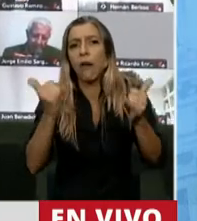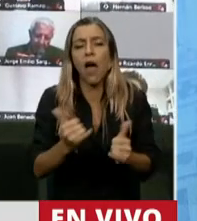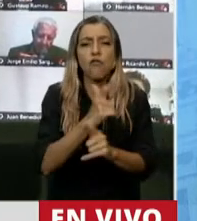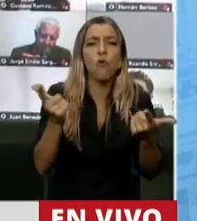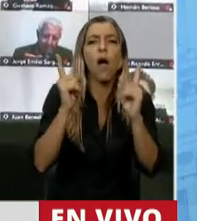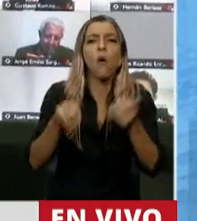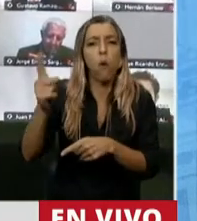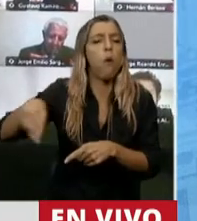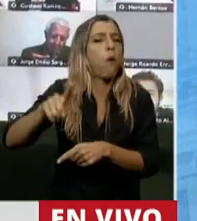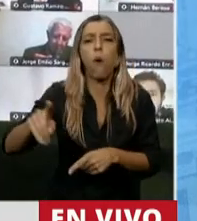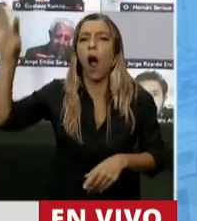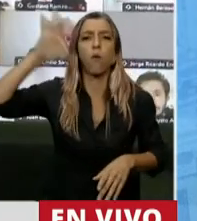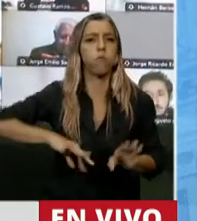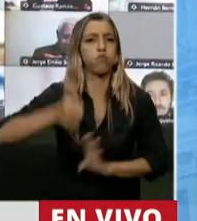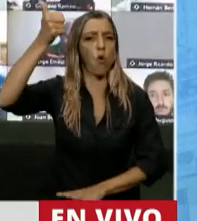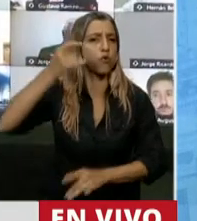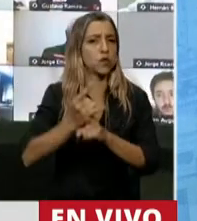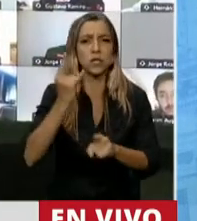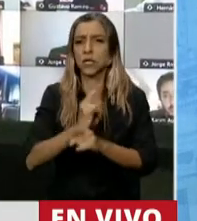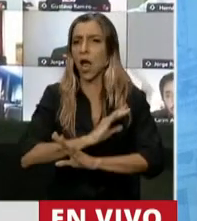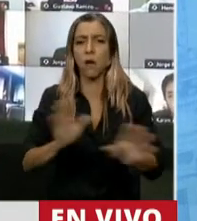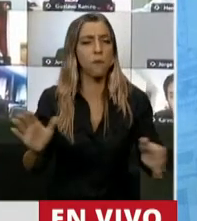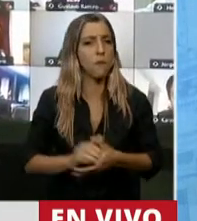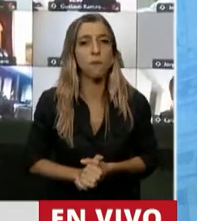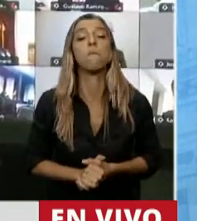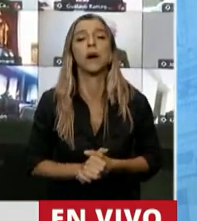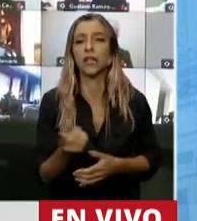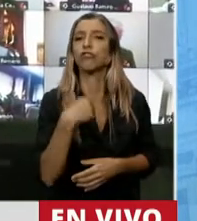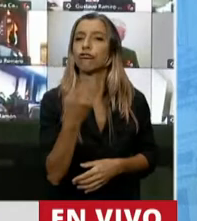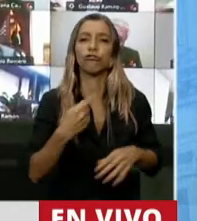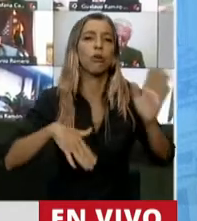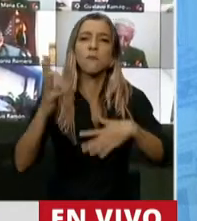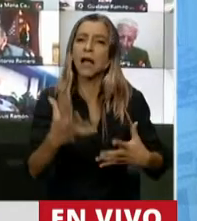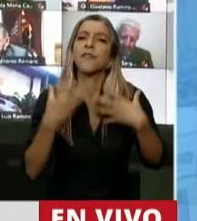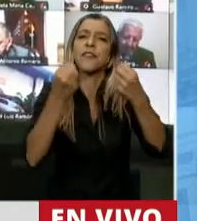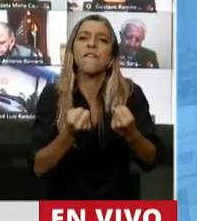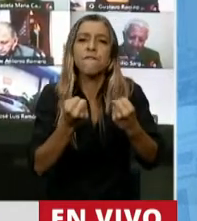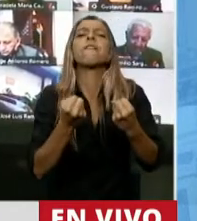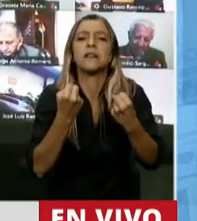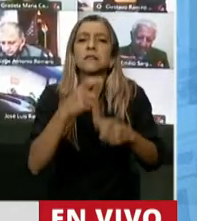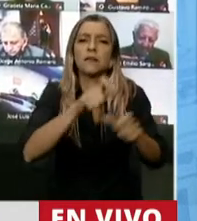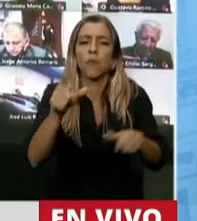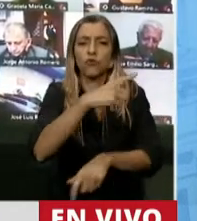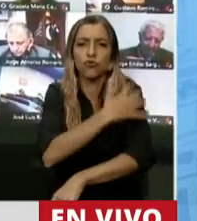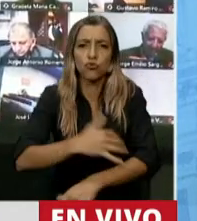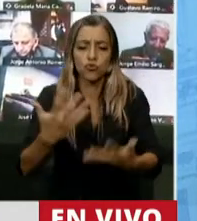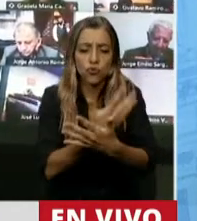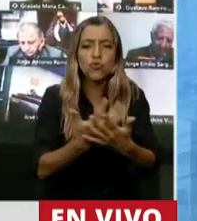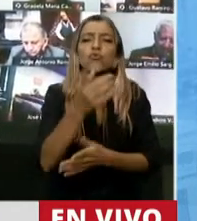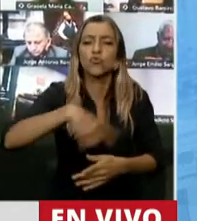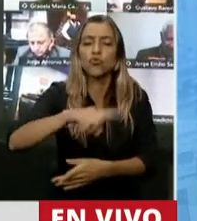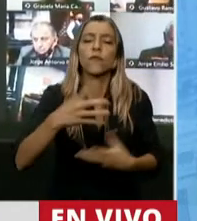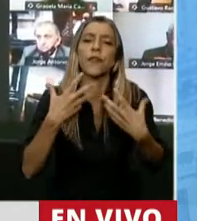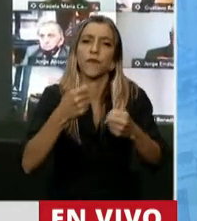Y nosotros hoy como ayer vamos a seguir defendiendo los intereses de los más necesitados, de los humildes, de los que más sufren. Por eso,